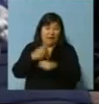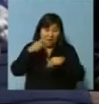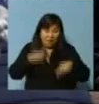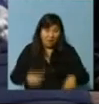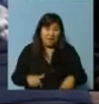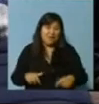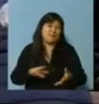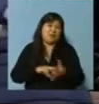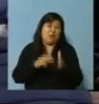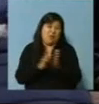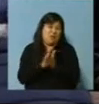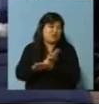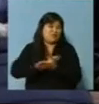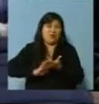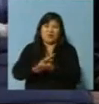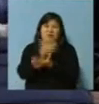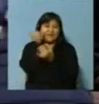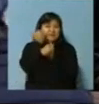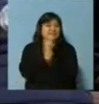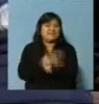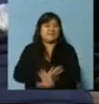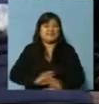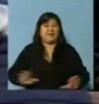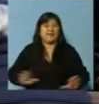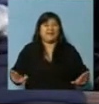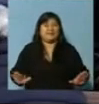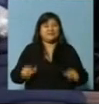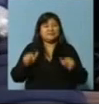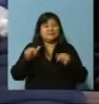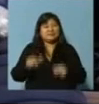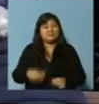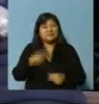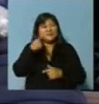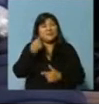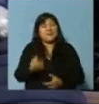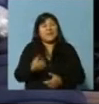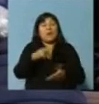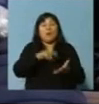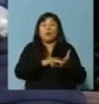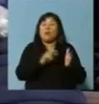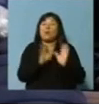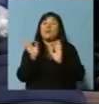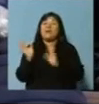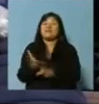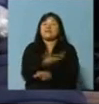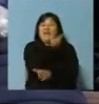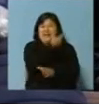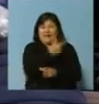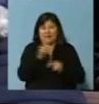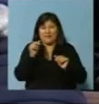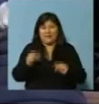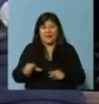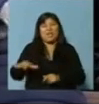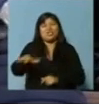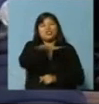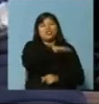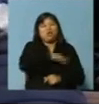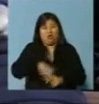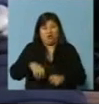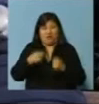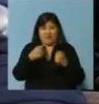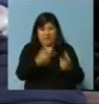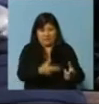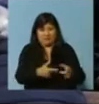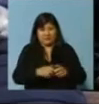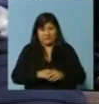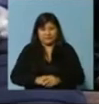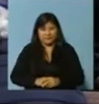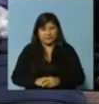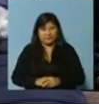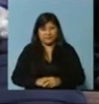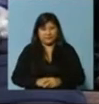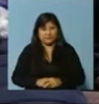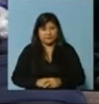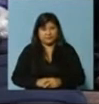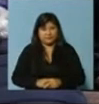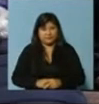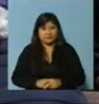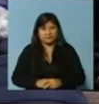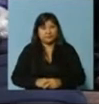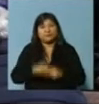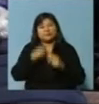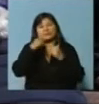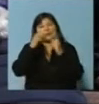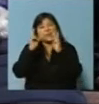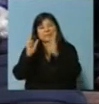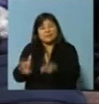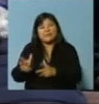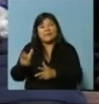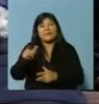que ya es un problema menos para toda la comunidad. Decirle al